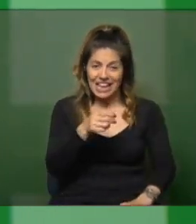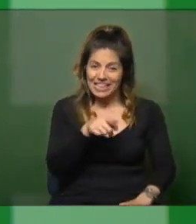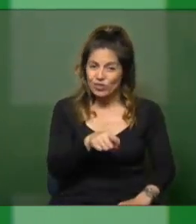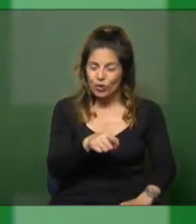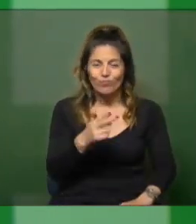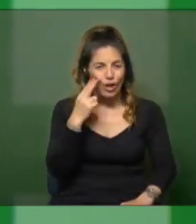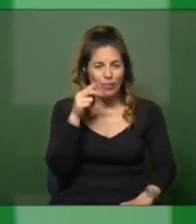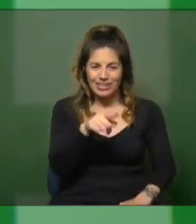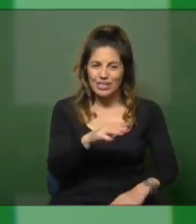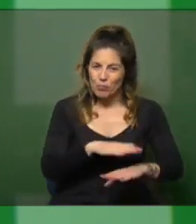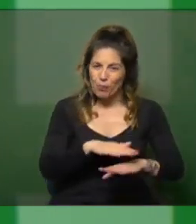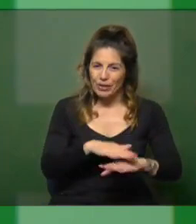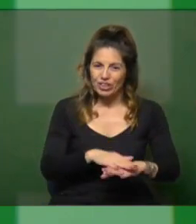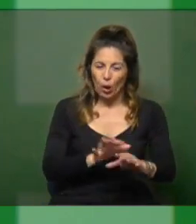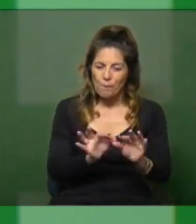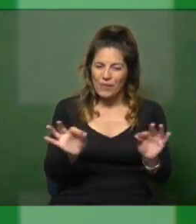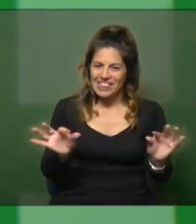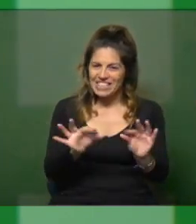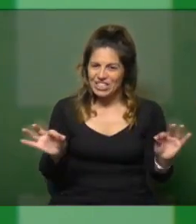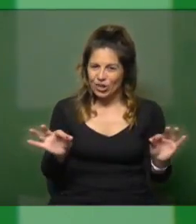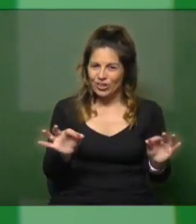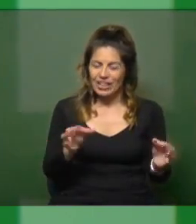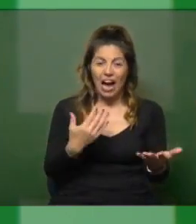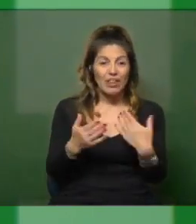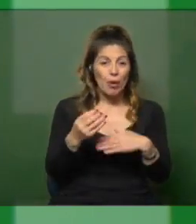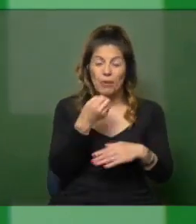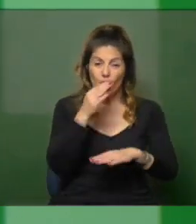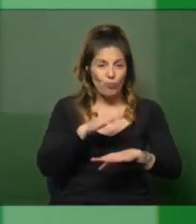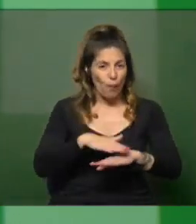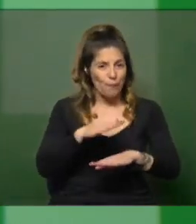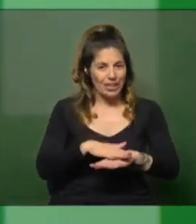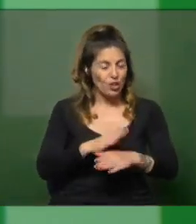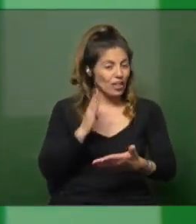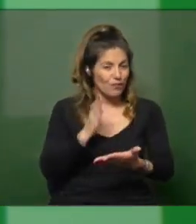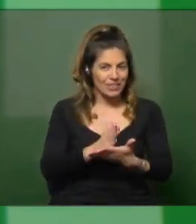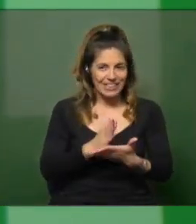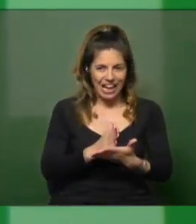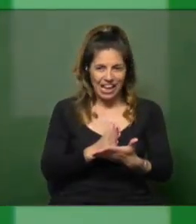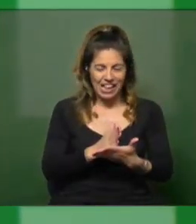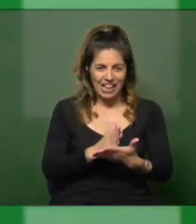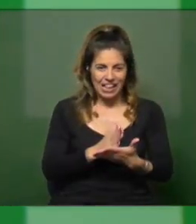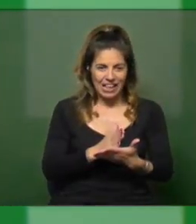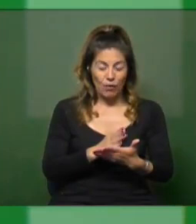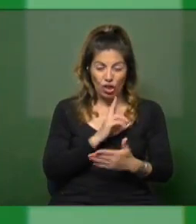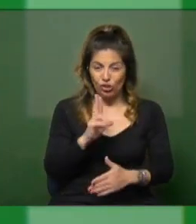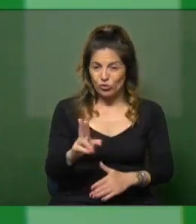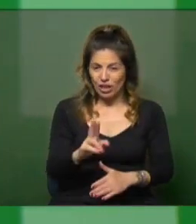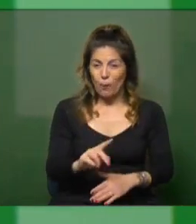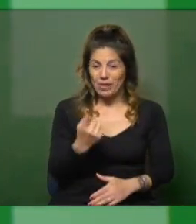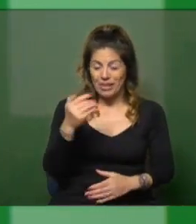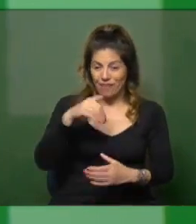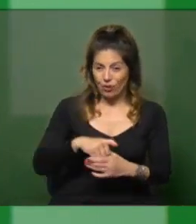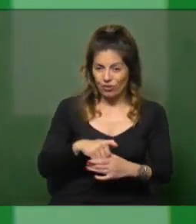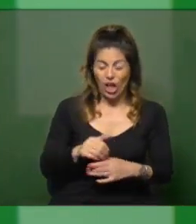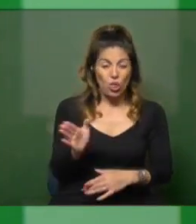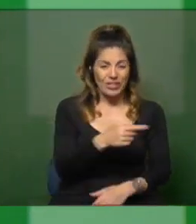muchísimo en ese momento en las mediciones y estbamos hablando en el mejor momento porque fue al final de la cuando están los resultados de la primer vuelta